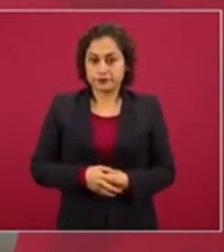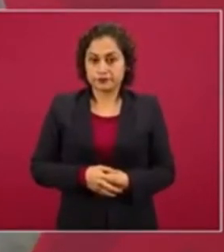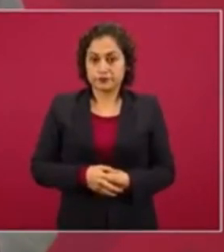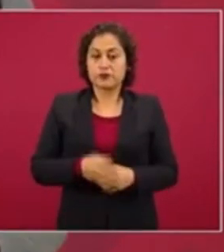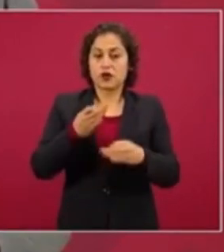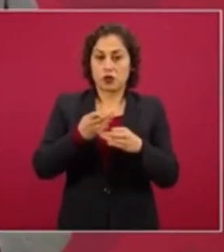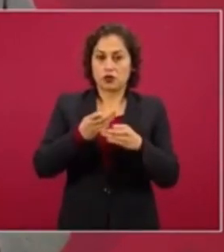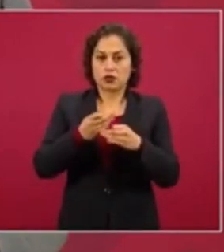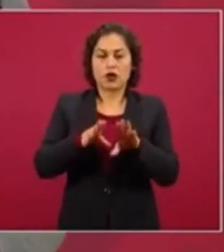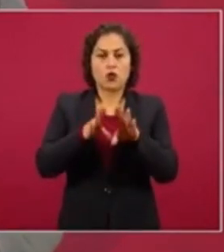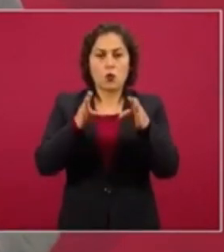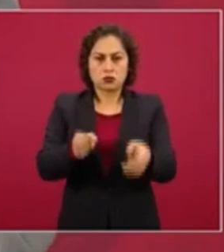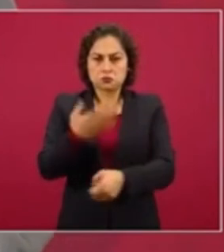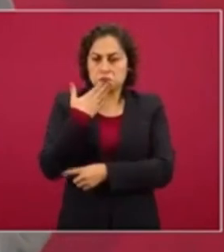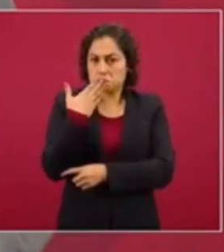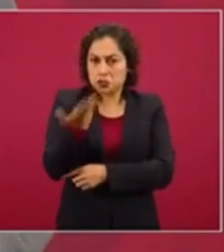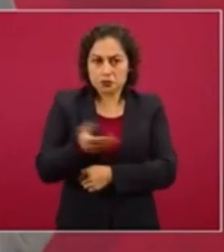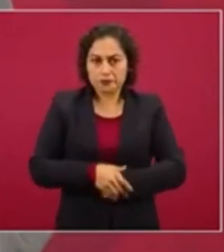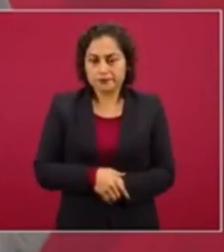bien